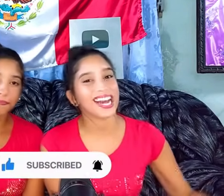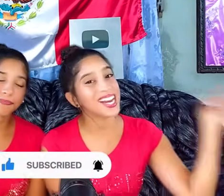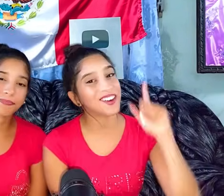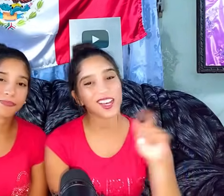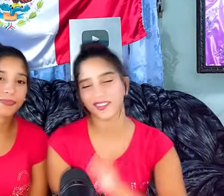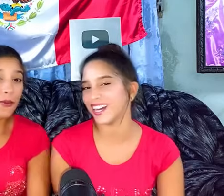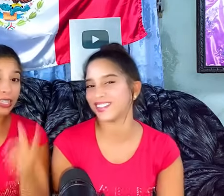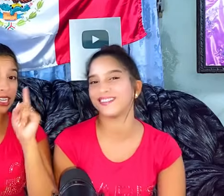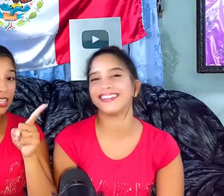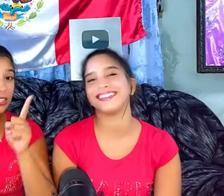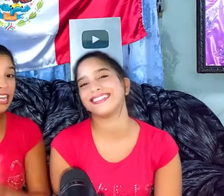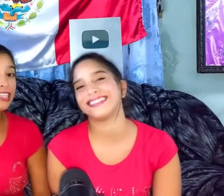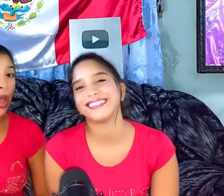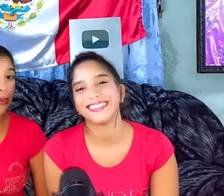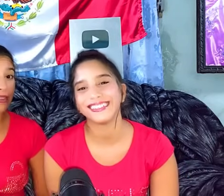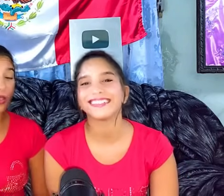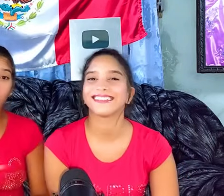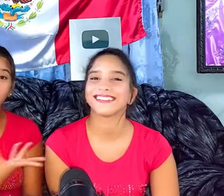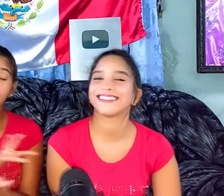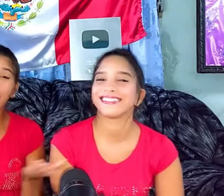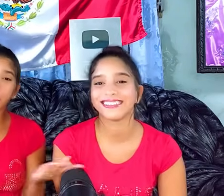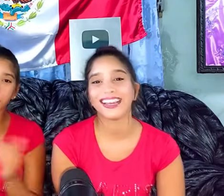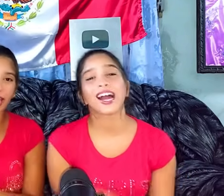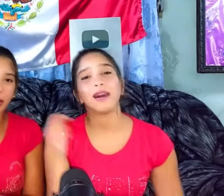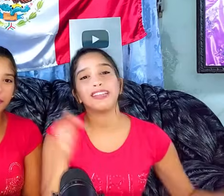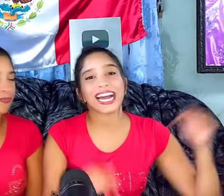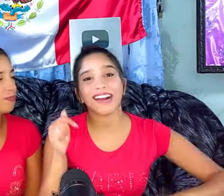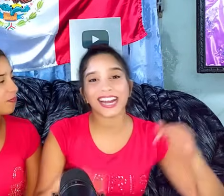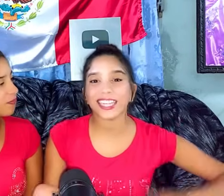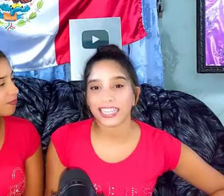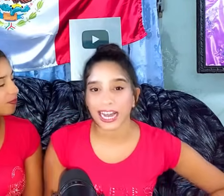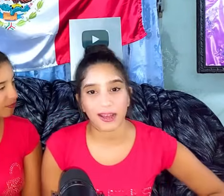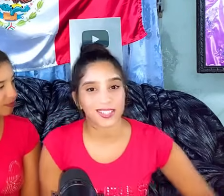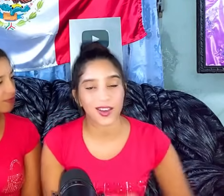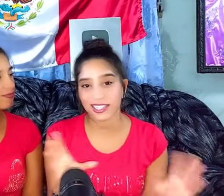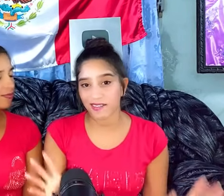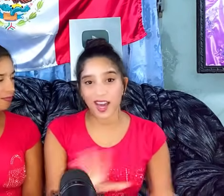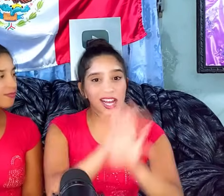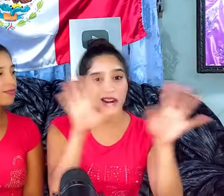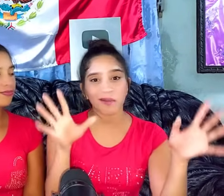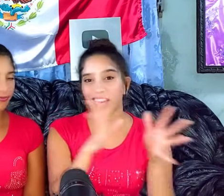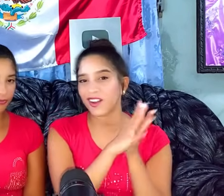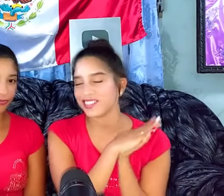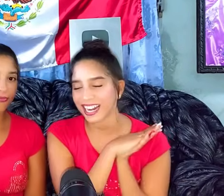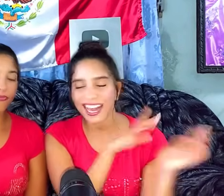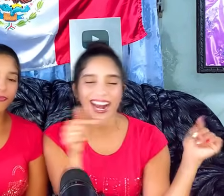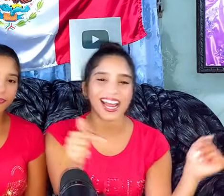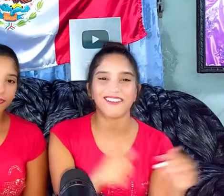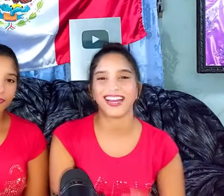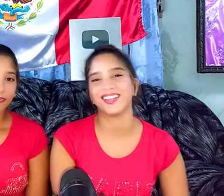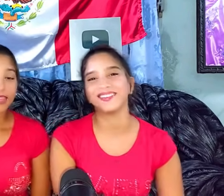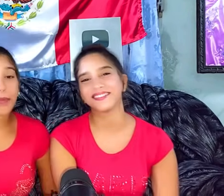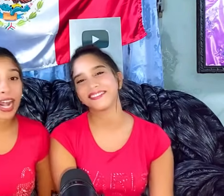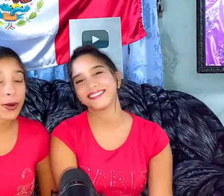no se pierdan ninguno de los videos. Nuestras redes sociales estarán apareciendo como siempre aquí en pantalla. Comenten acá abajito qué tal les pareció este video. Cualquier comentario que nos quieran dejar